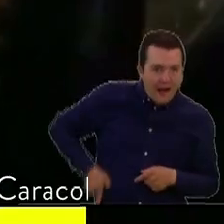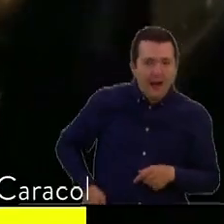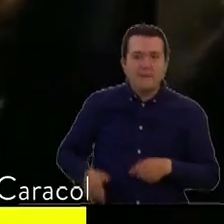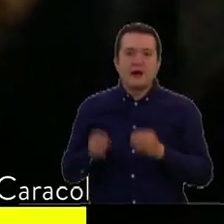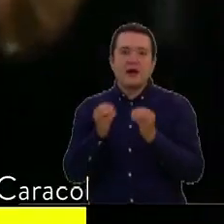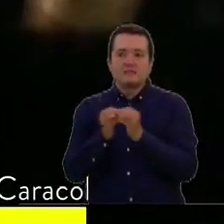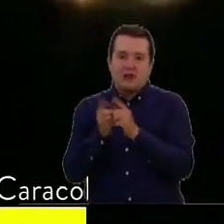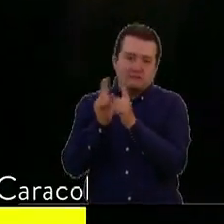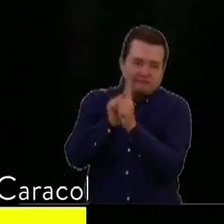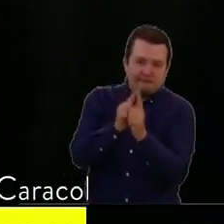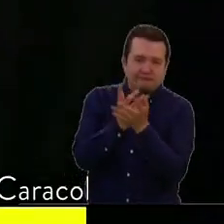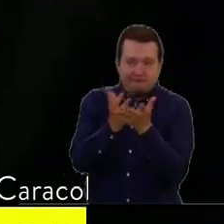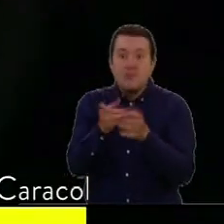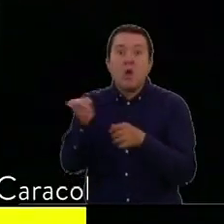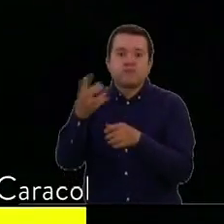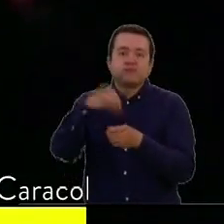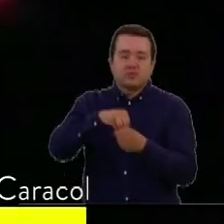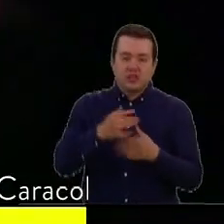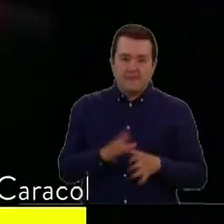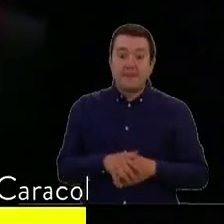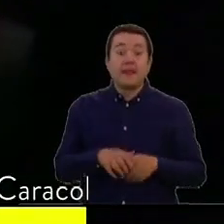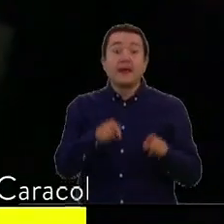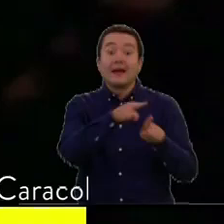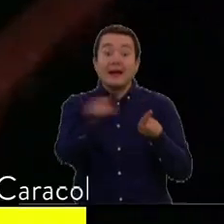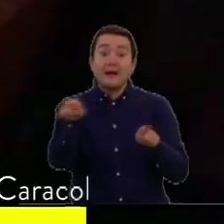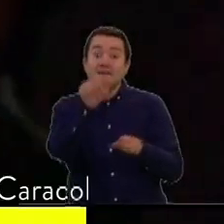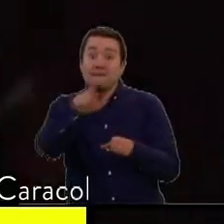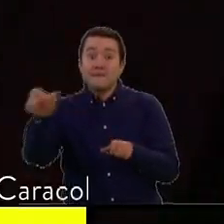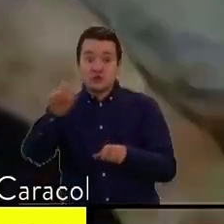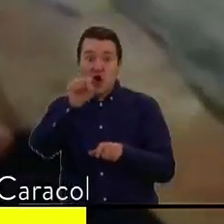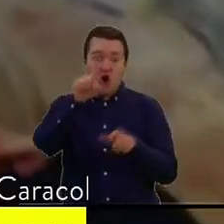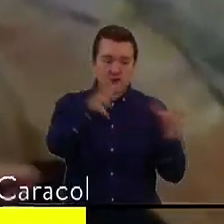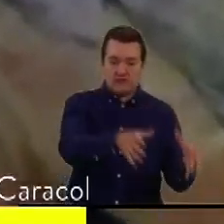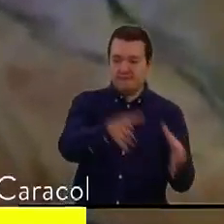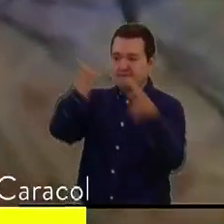receptación. Tras el operativo, los capturados fueron puestos a disposición de la